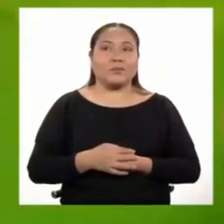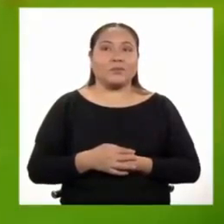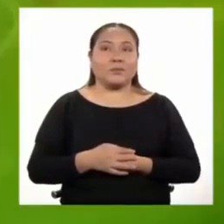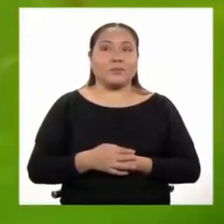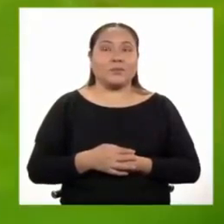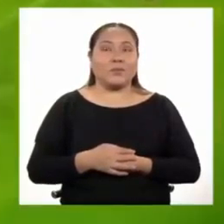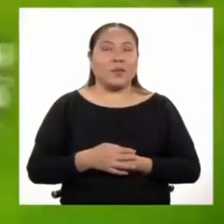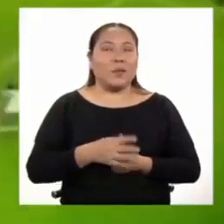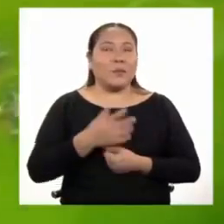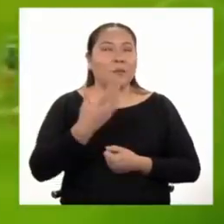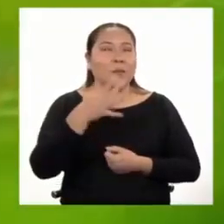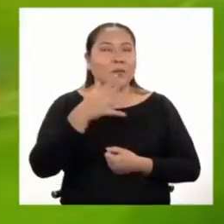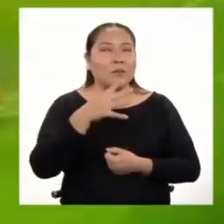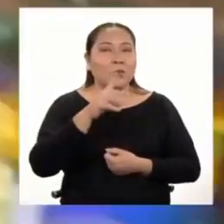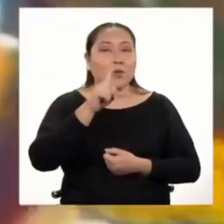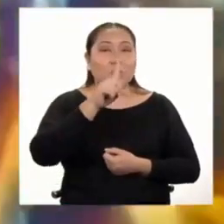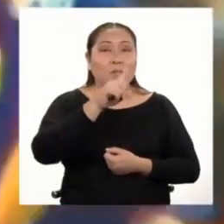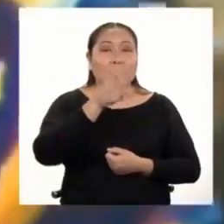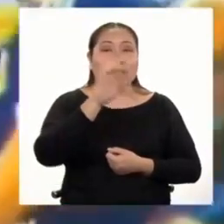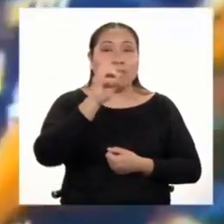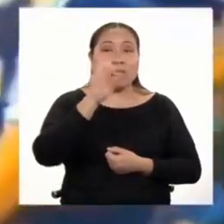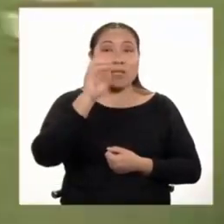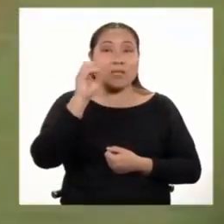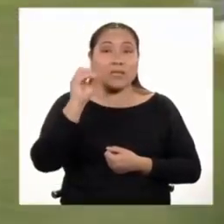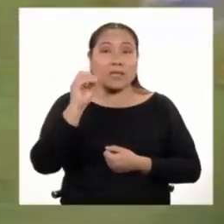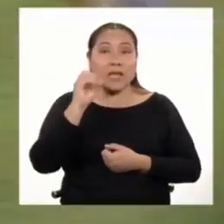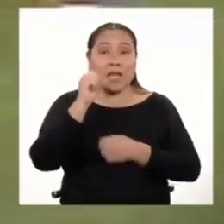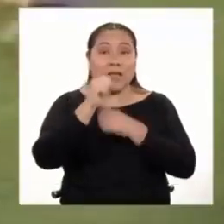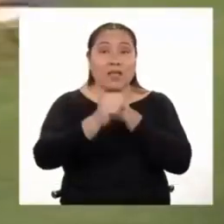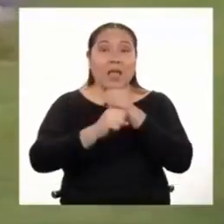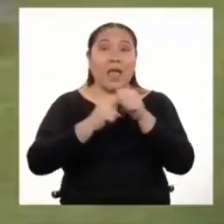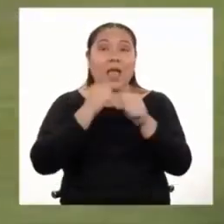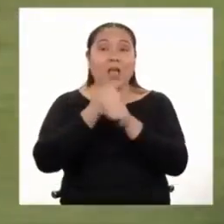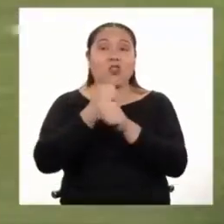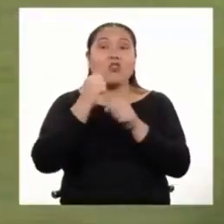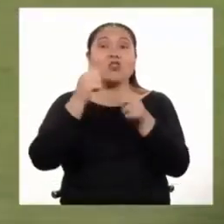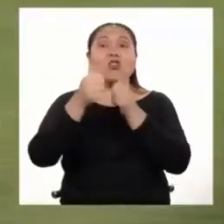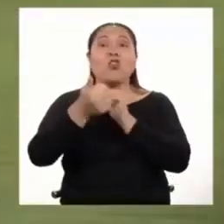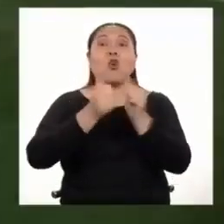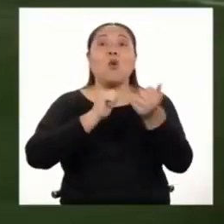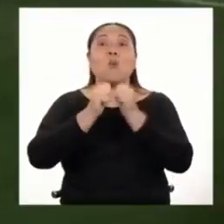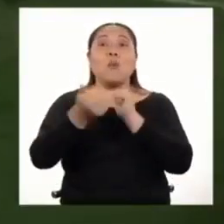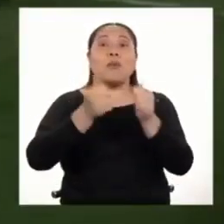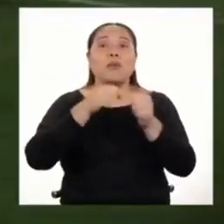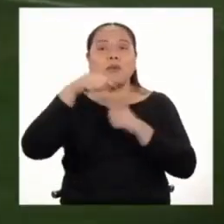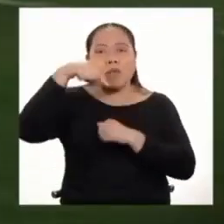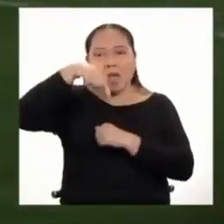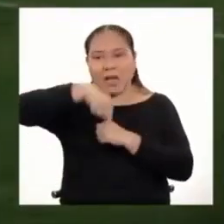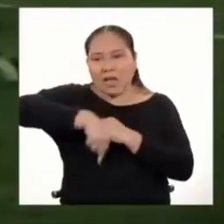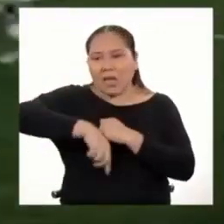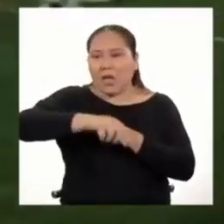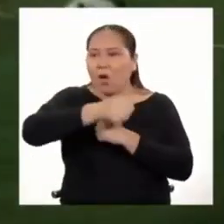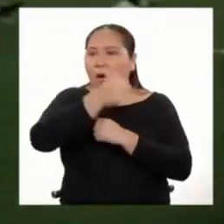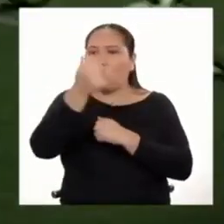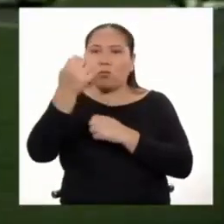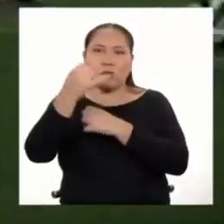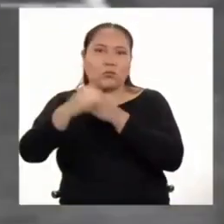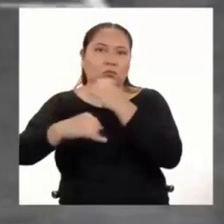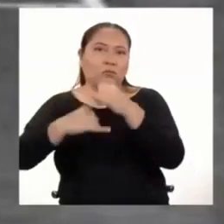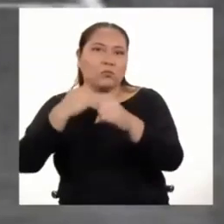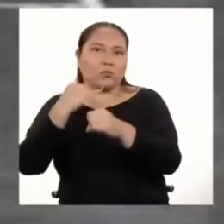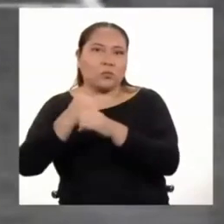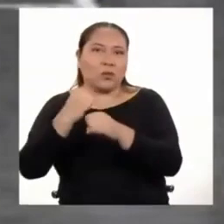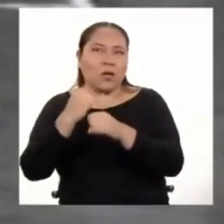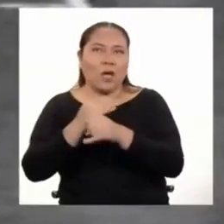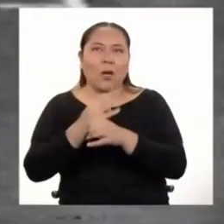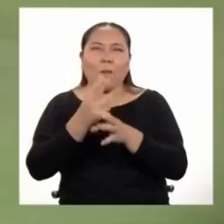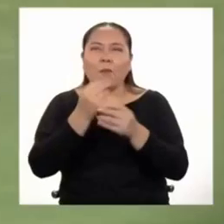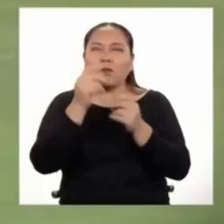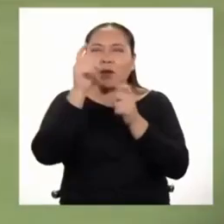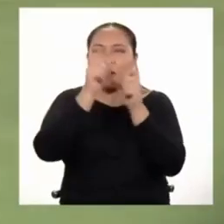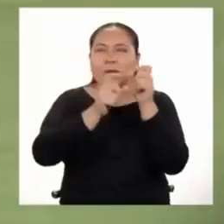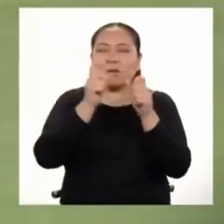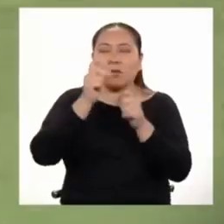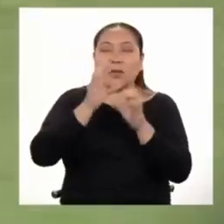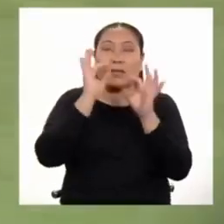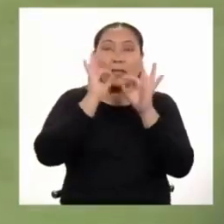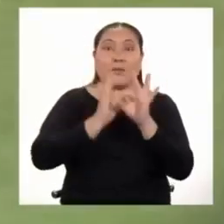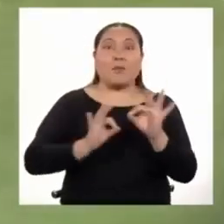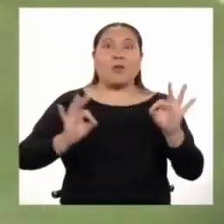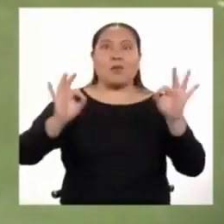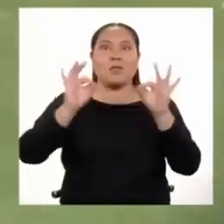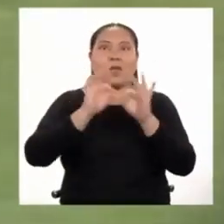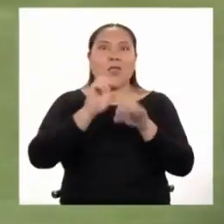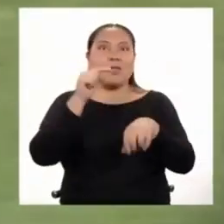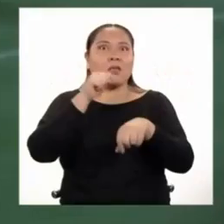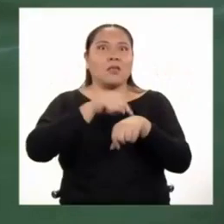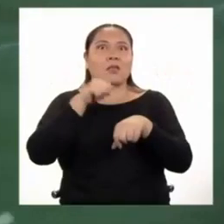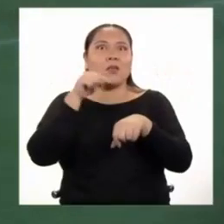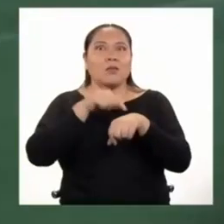En casi 100 años de competencias locales e internacionales, existen grandes figuras y momentos memorables que a continuación